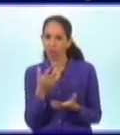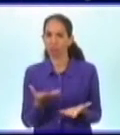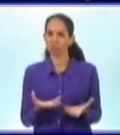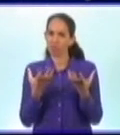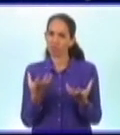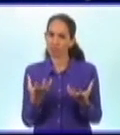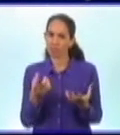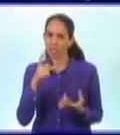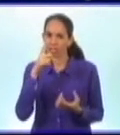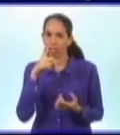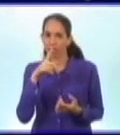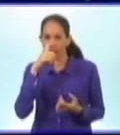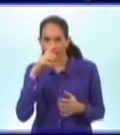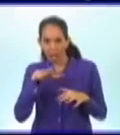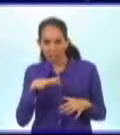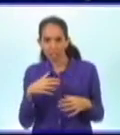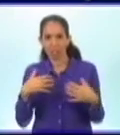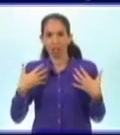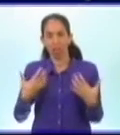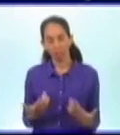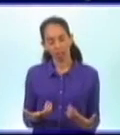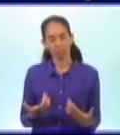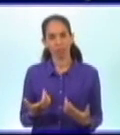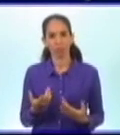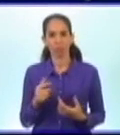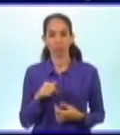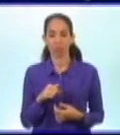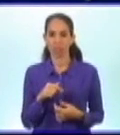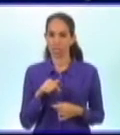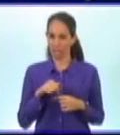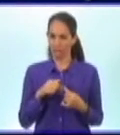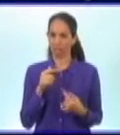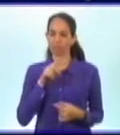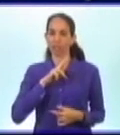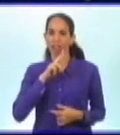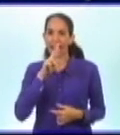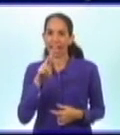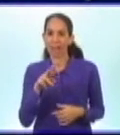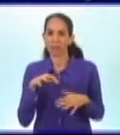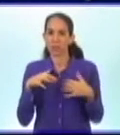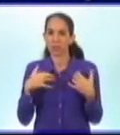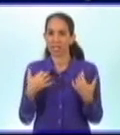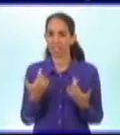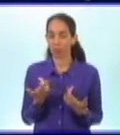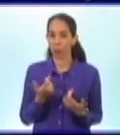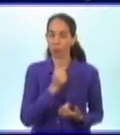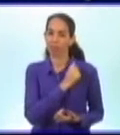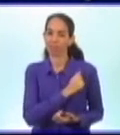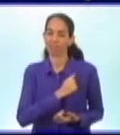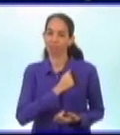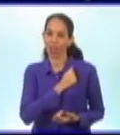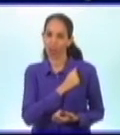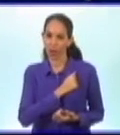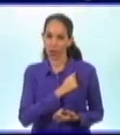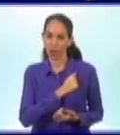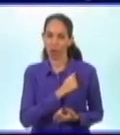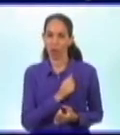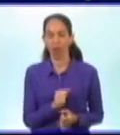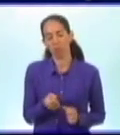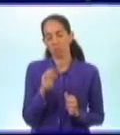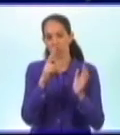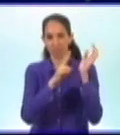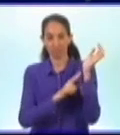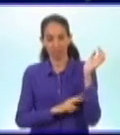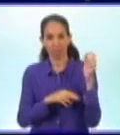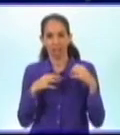con inefable expresión de cara y encogimiento de hombros, que encerraban gran carga de amor, de valor y de resignación,